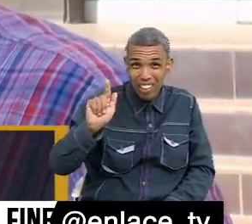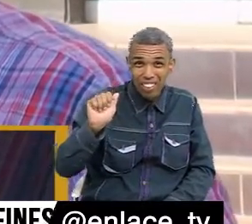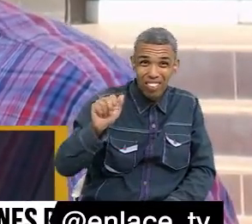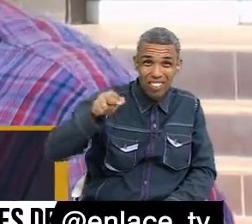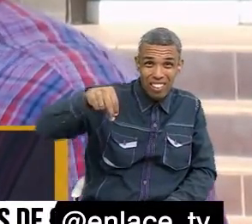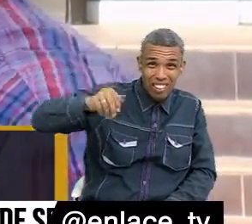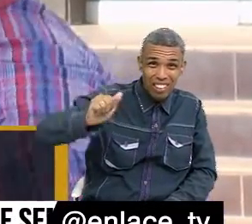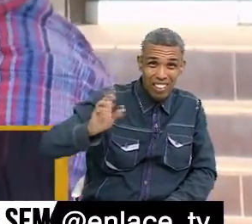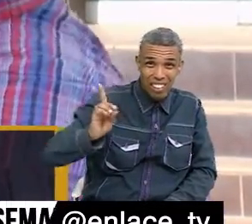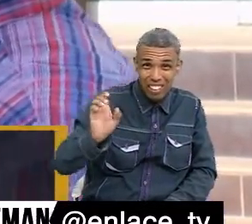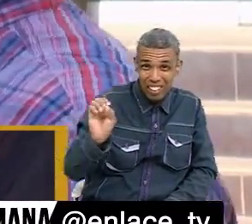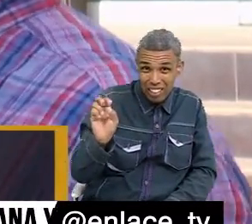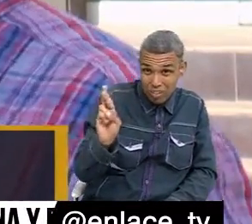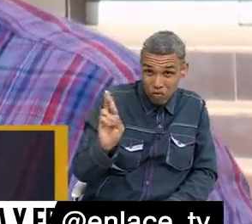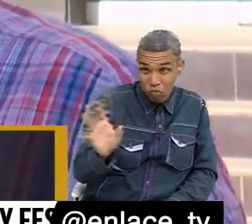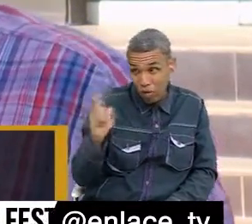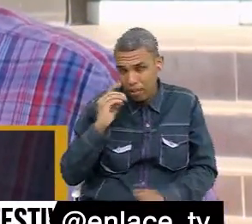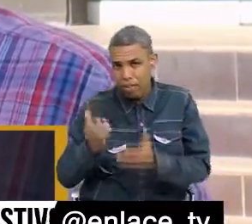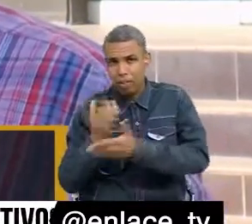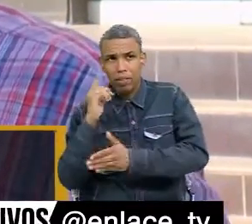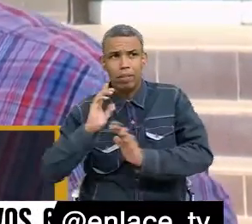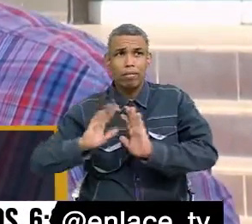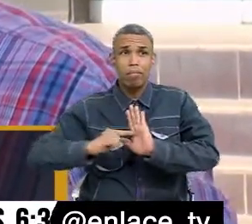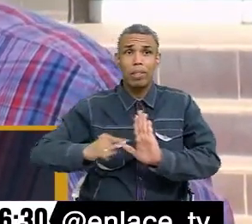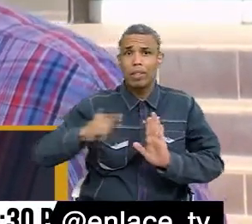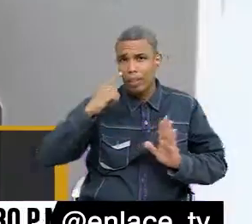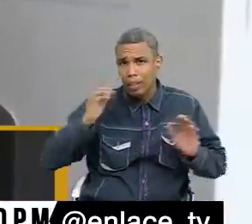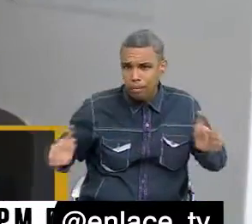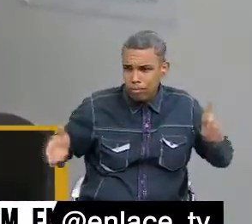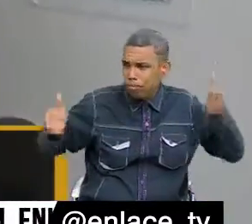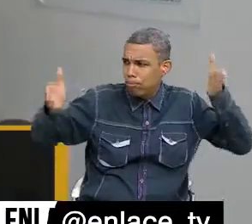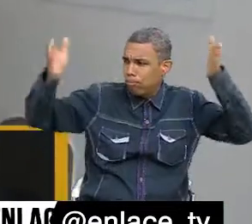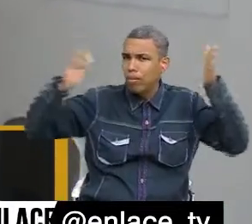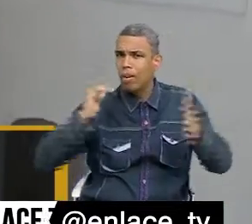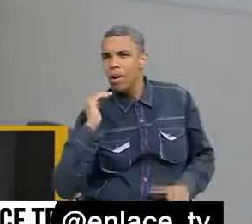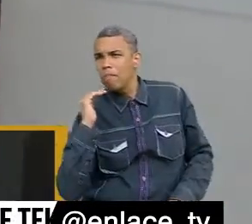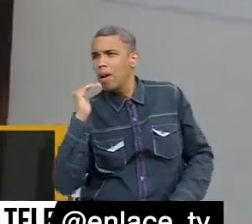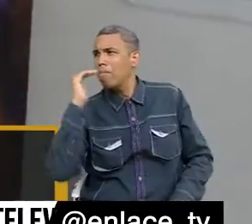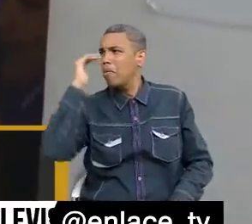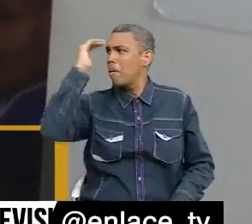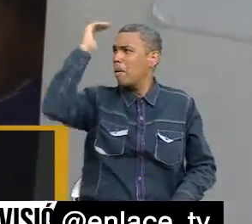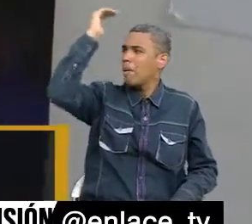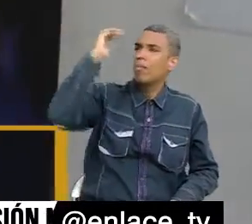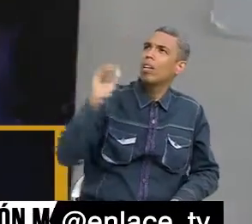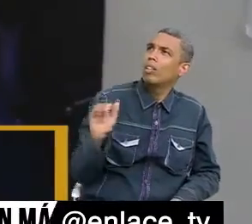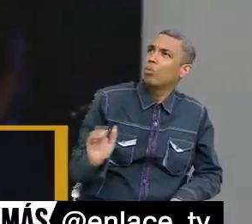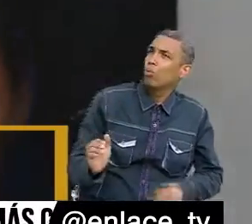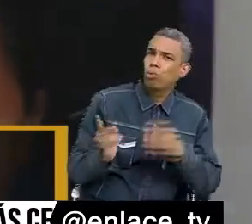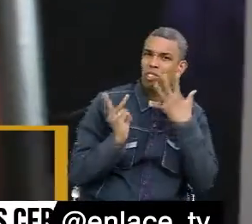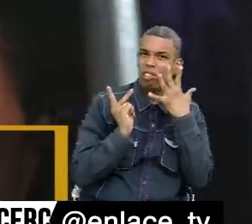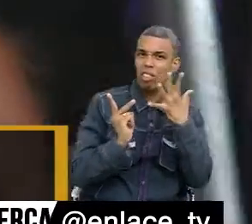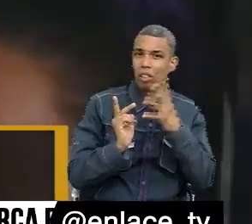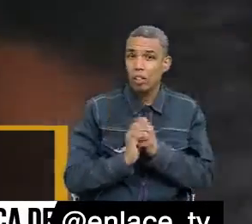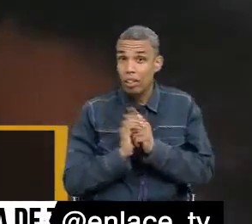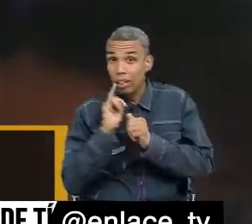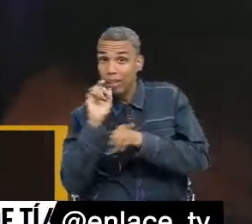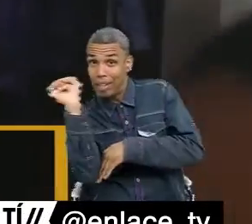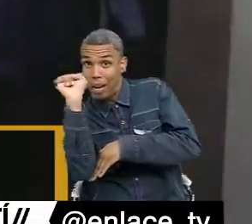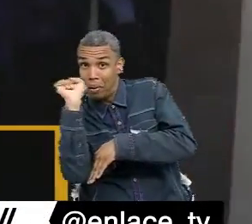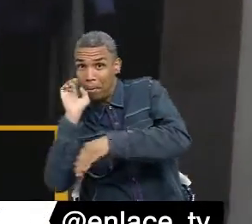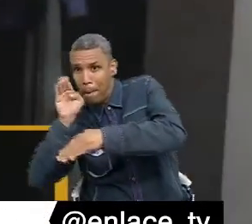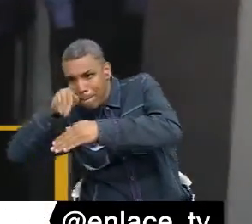condiciones. Este ya es un edificio de 7 pisos, que tiene sótano de parqueo, que tiene ascensor para el tema del discapacitado.